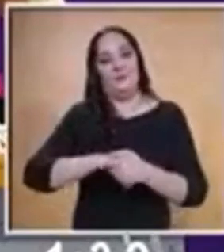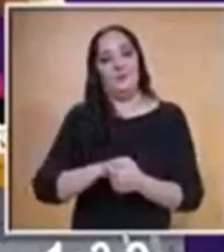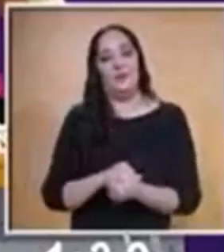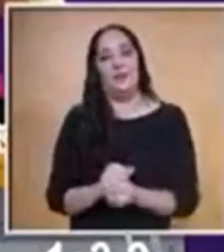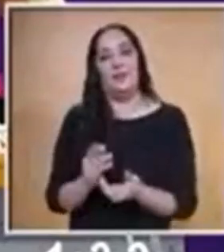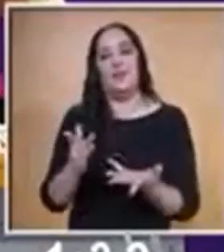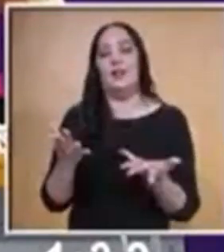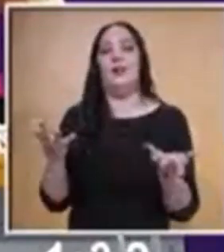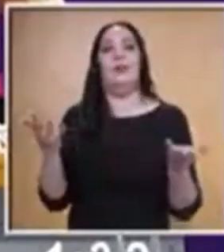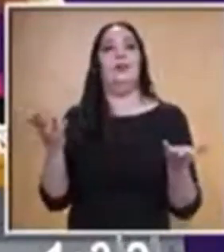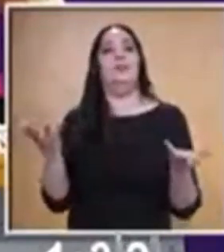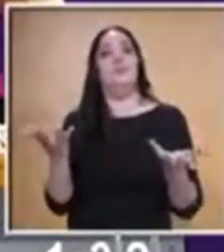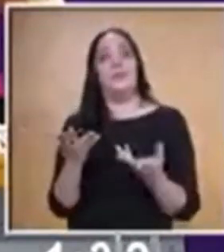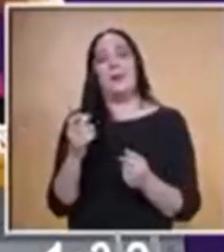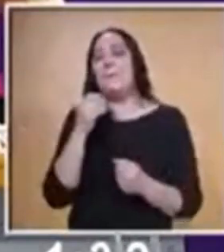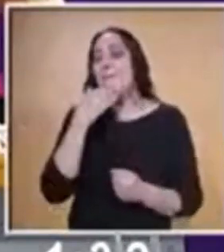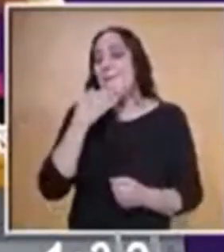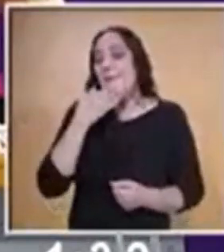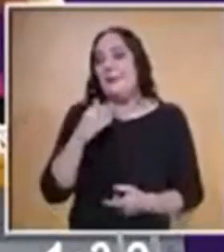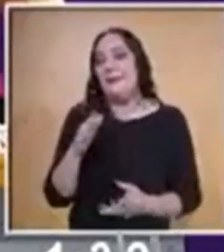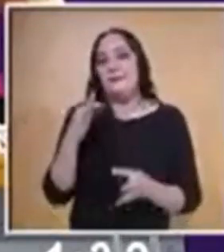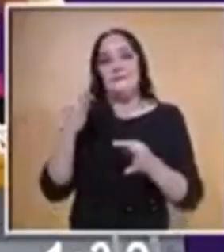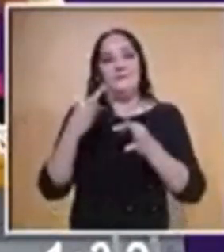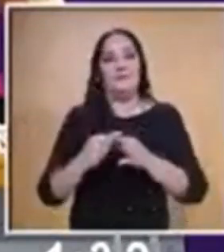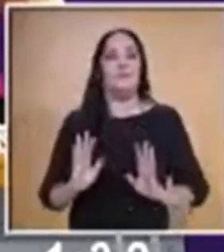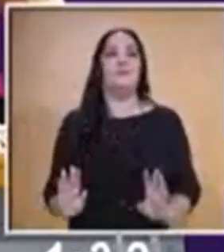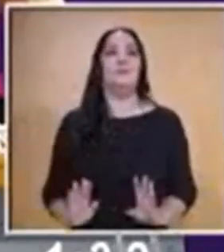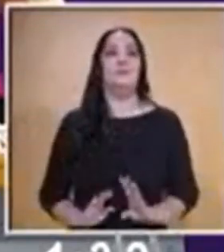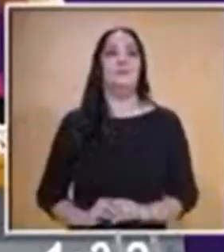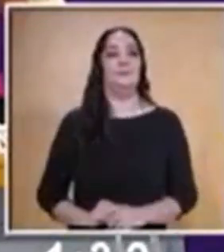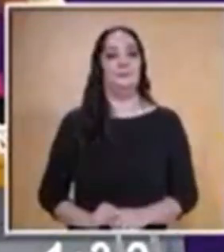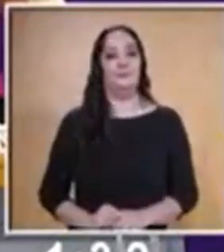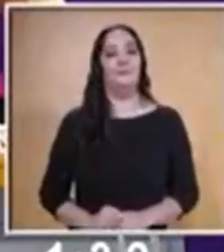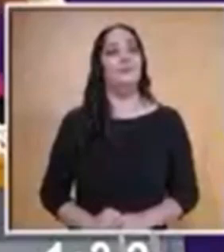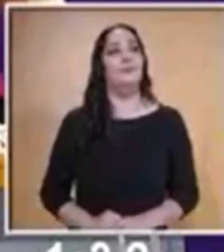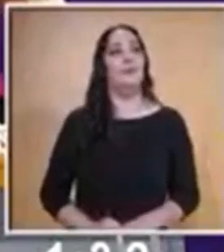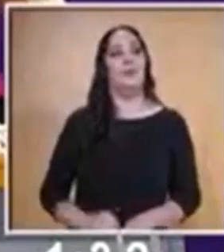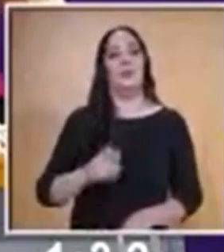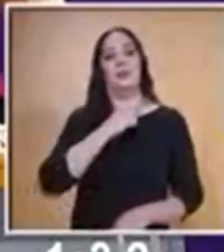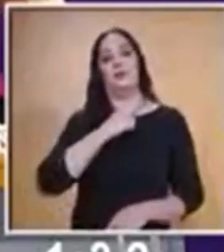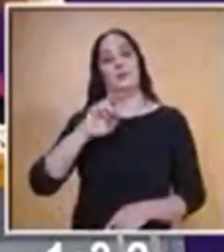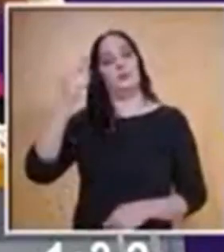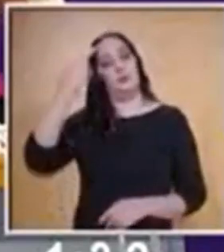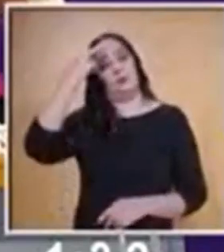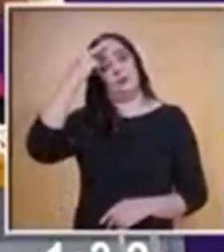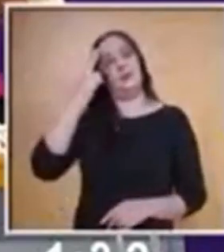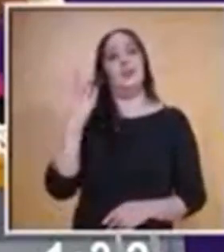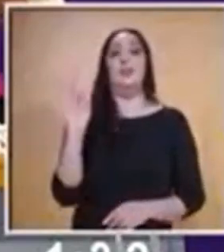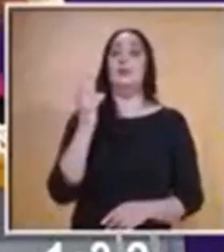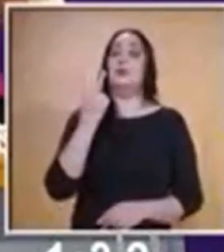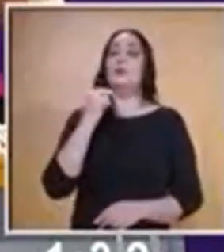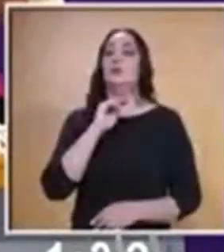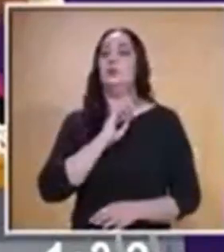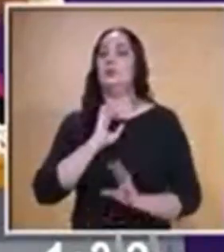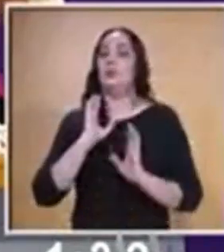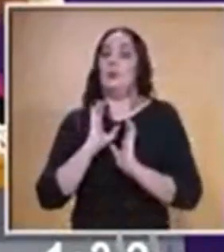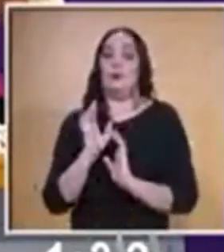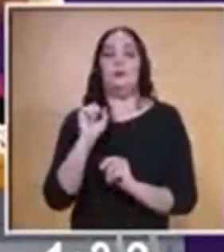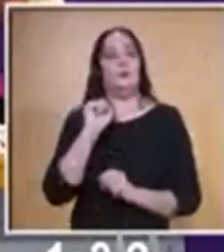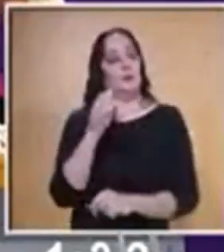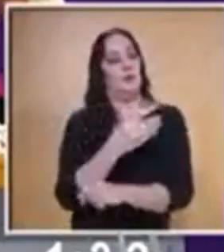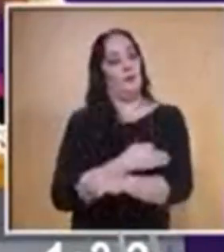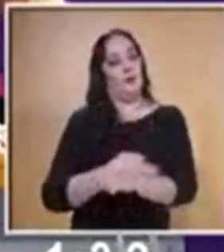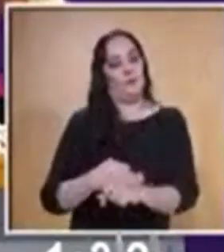correcta aplicación, ¿verdad, maestra? Así es. Hay que recordar que si nos cuidamos nosotros, cuidamos también a nuestra familia y a nuestros